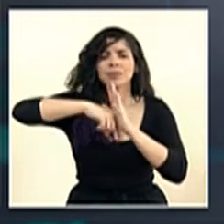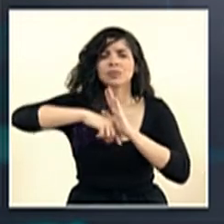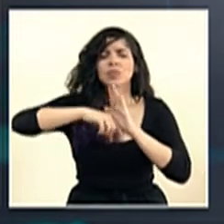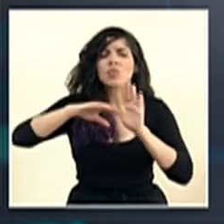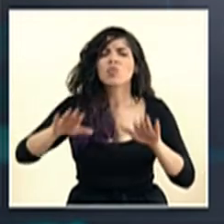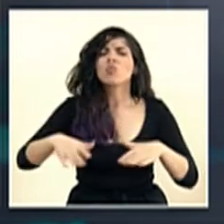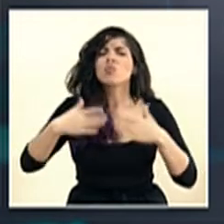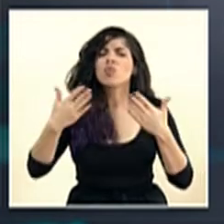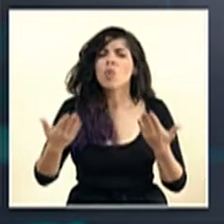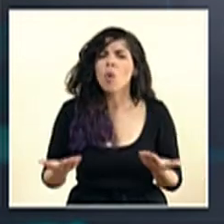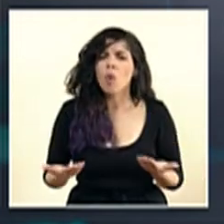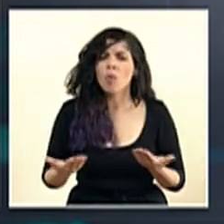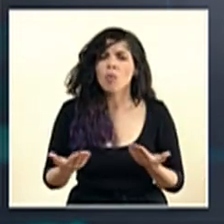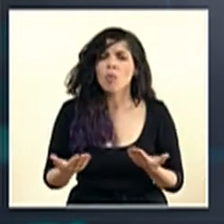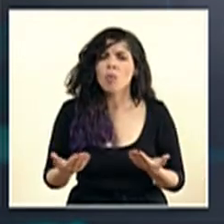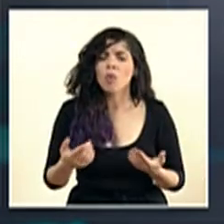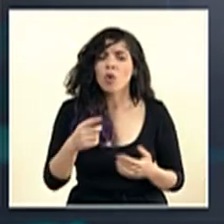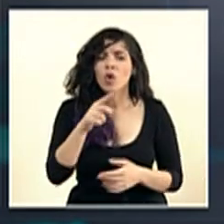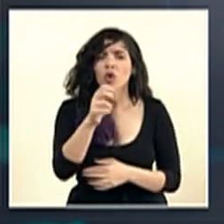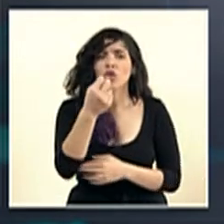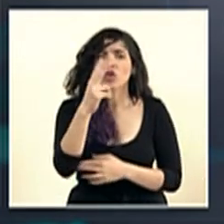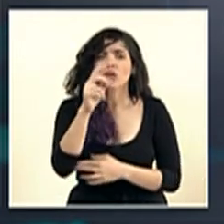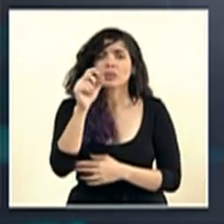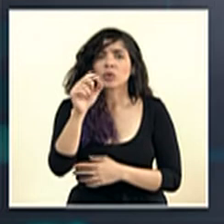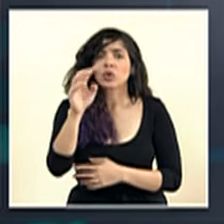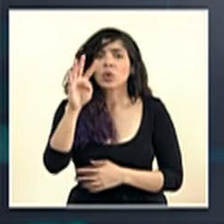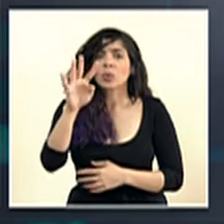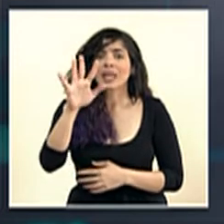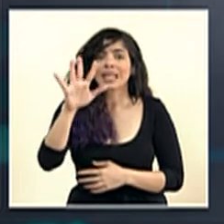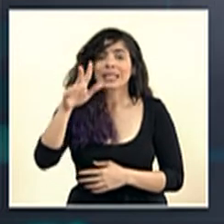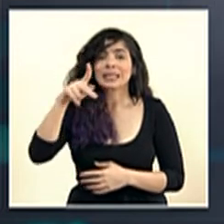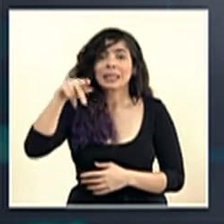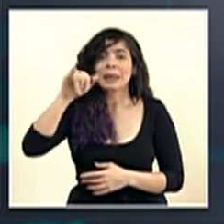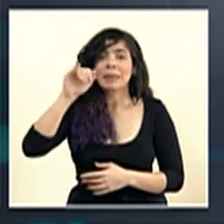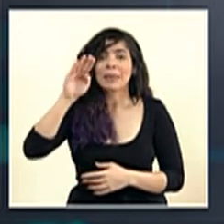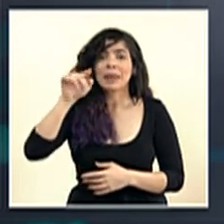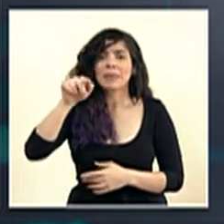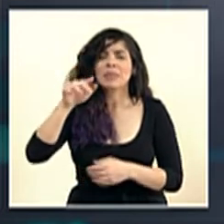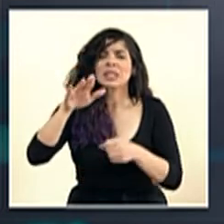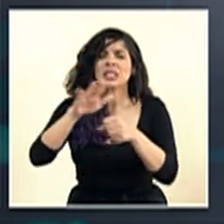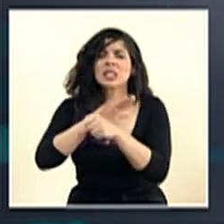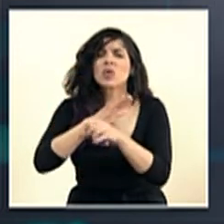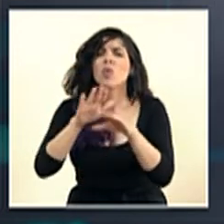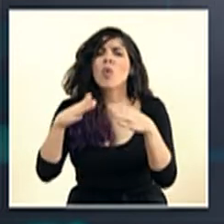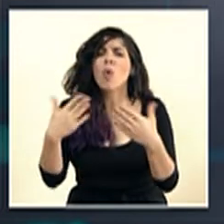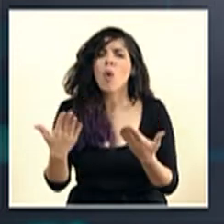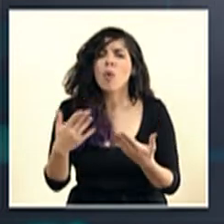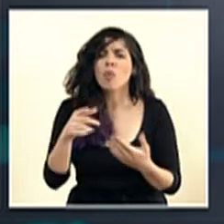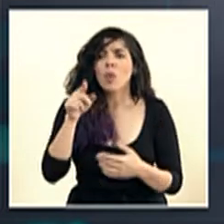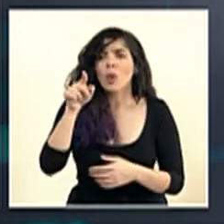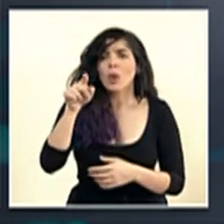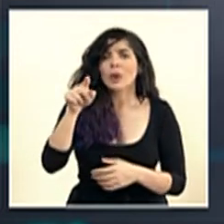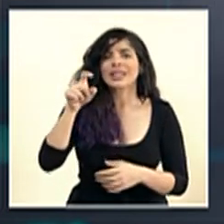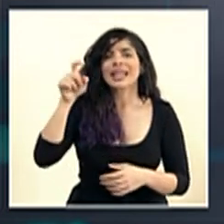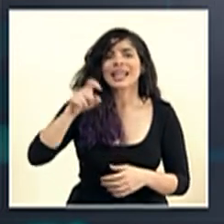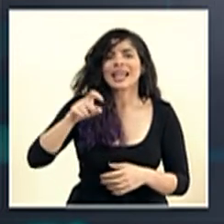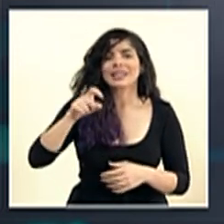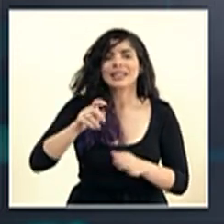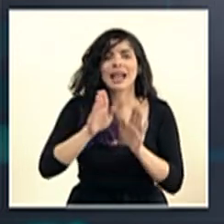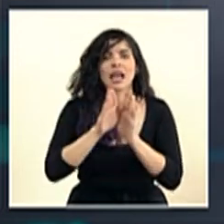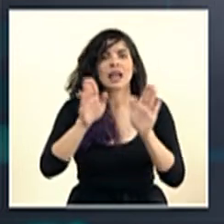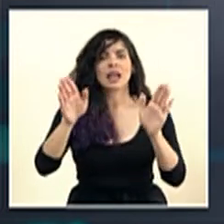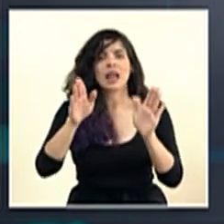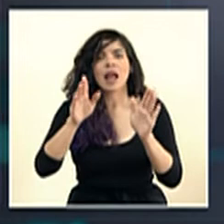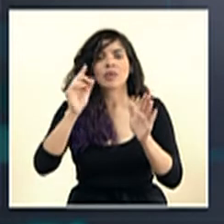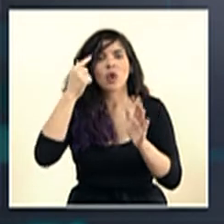vamos a llenar ese 12.45 del Producto Interno Bruto, que son las necesidades brutas de financiamiento